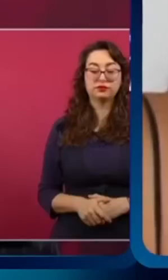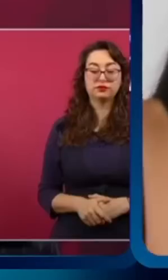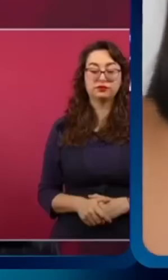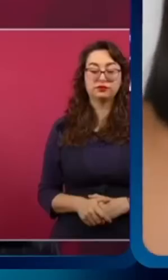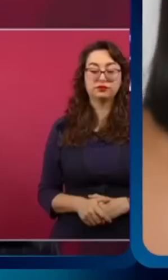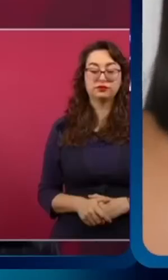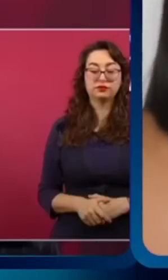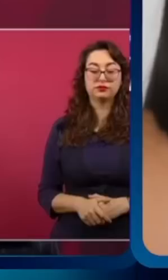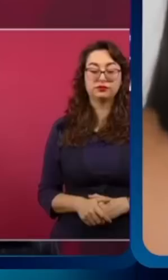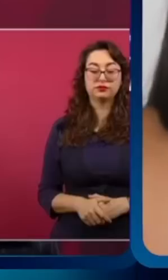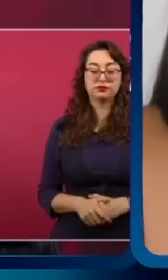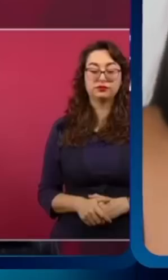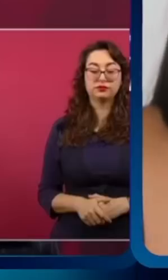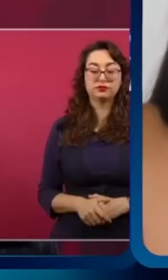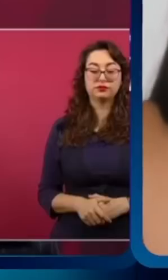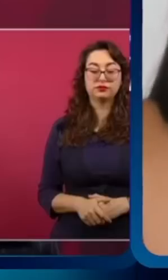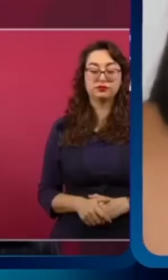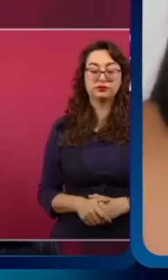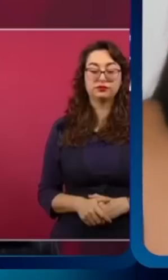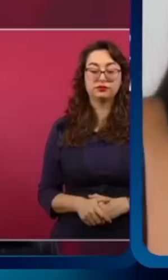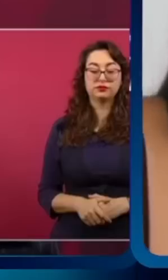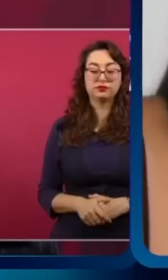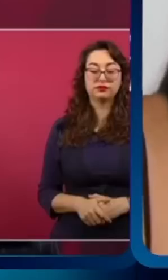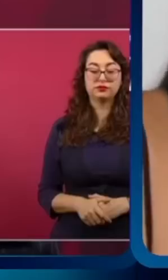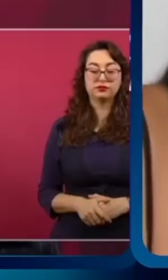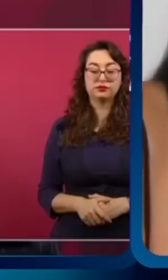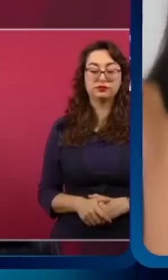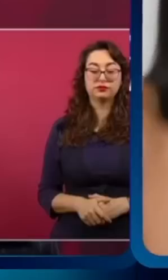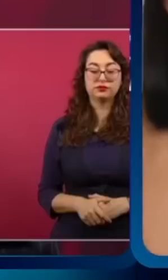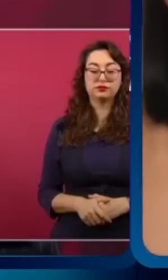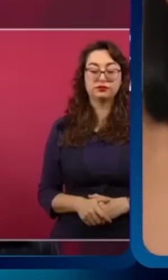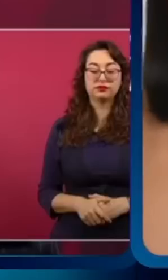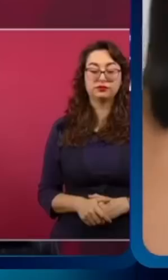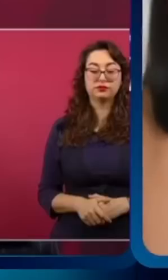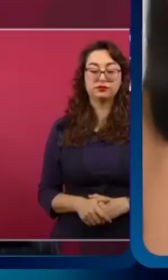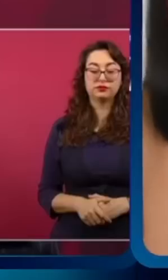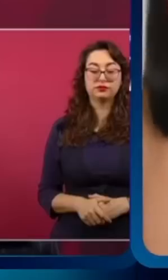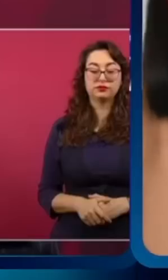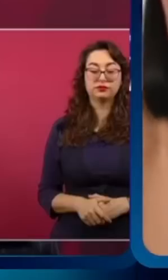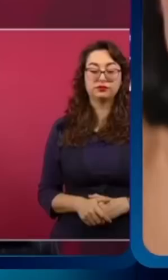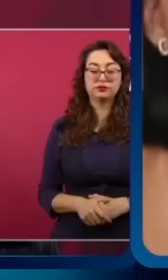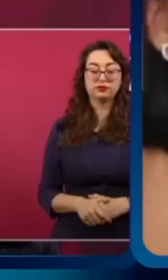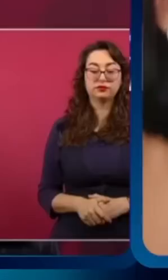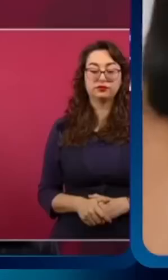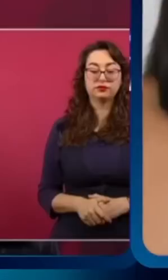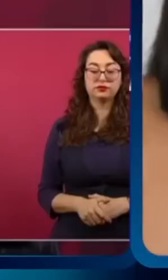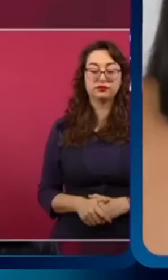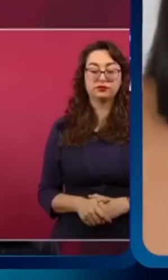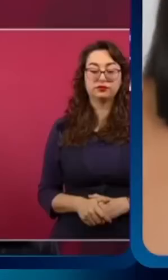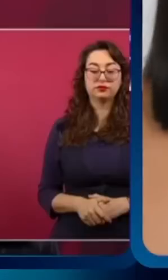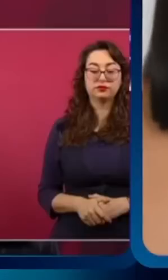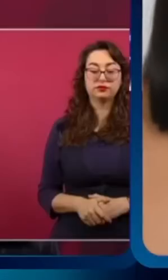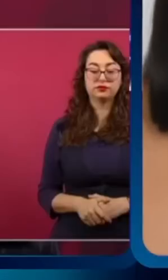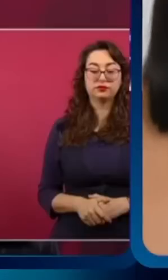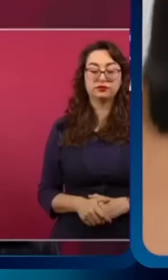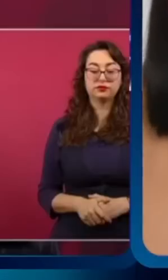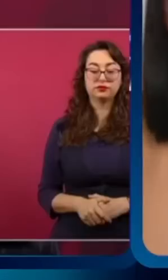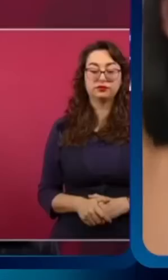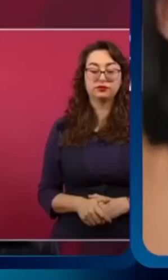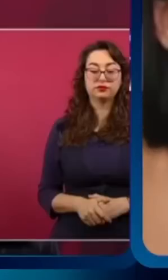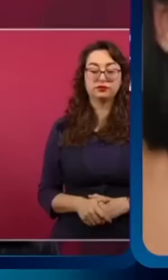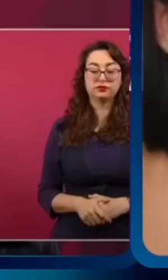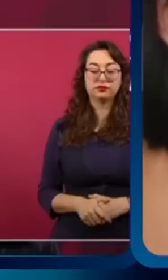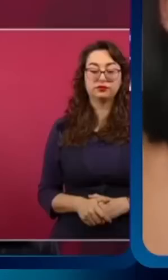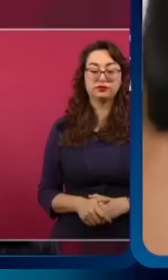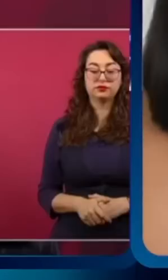la está afrontando el presidente López Obrador, pero de ahí a que haga más por la señora, pues no, familia, ¿no? Y esto